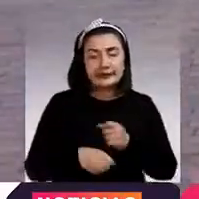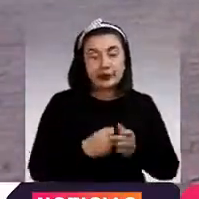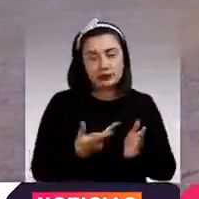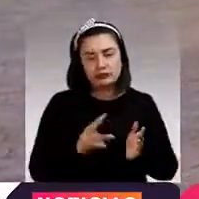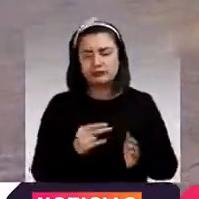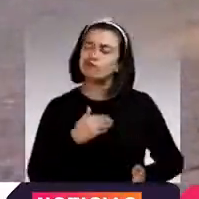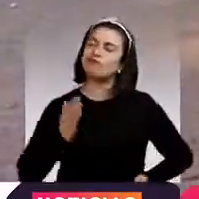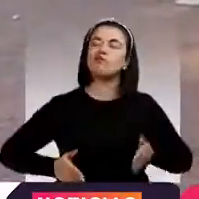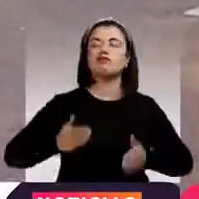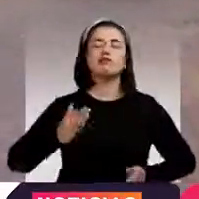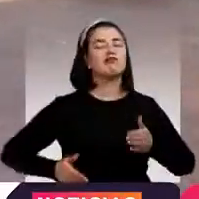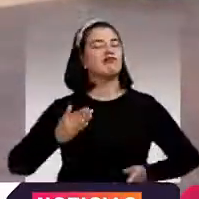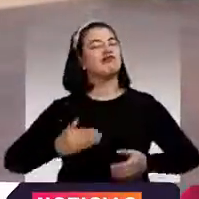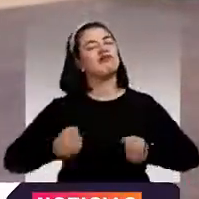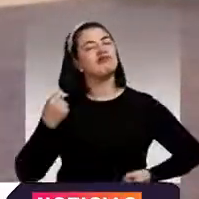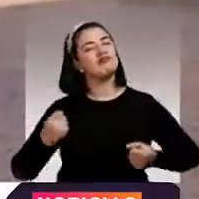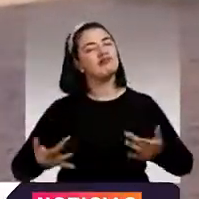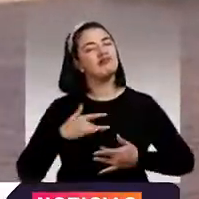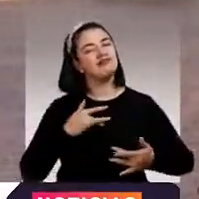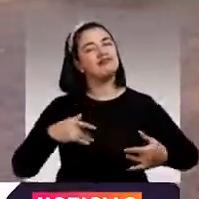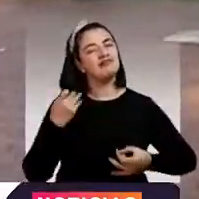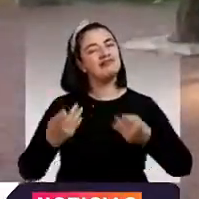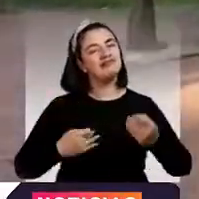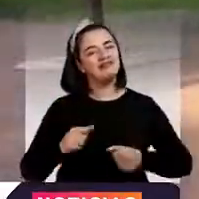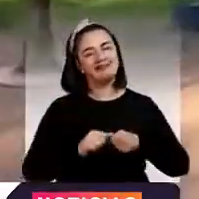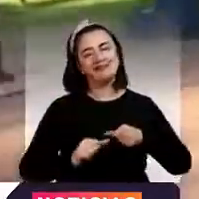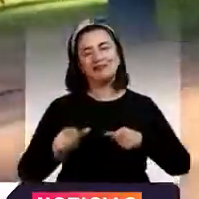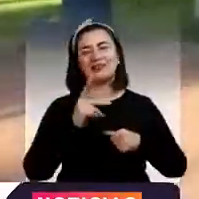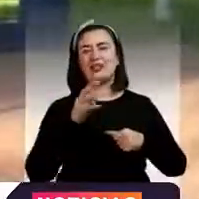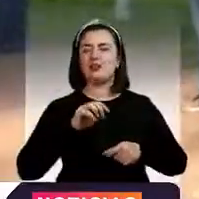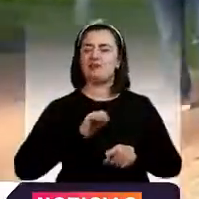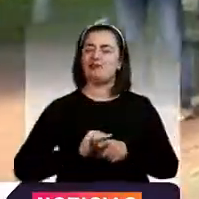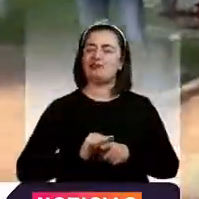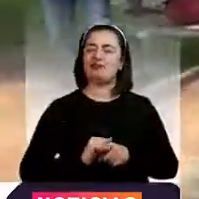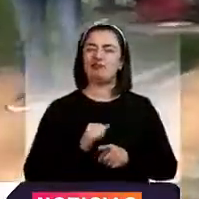opción para terminar el año saludables y con kilómetros de preparación de cara al 2021.